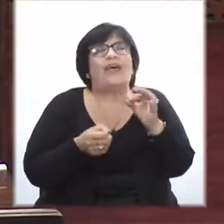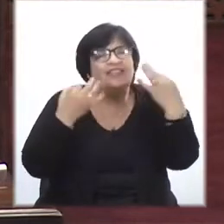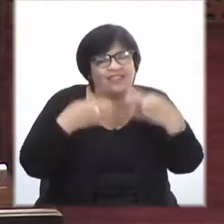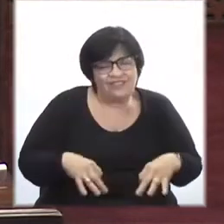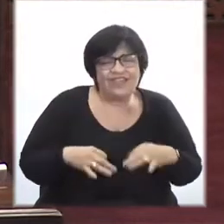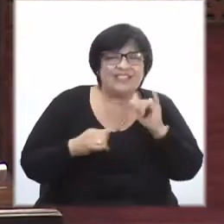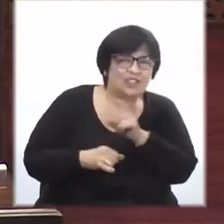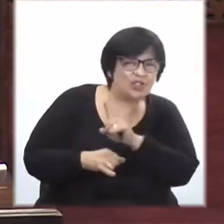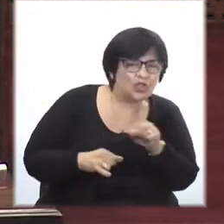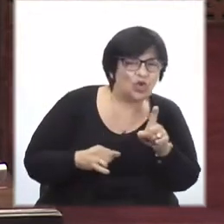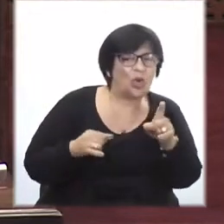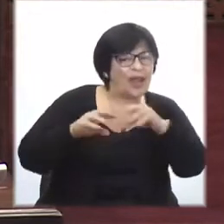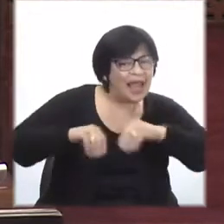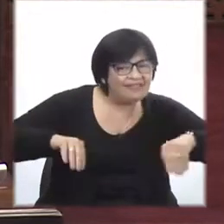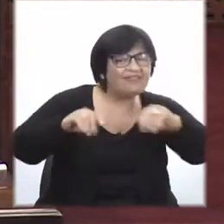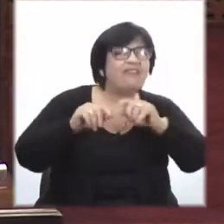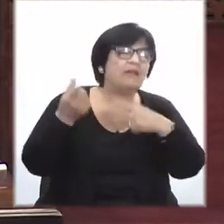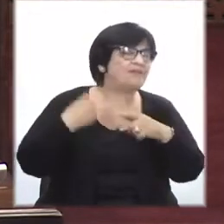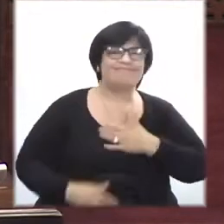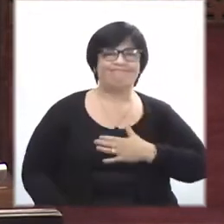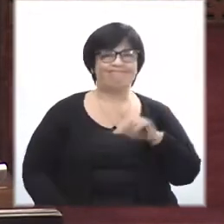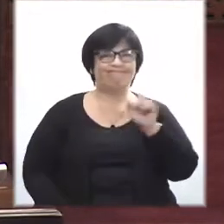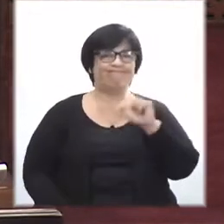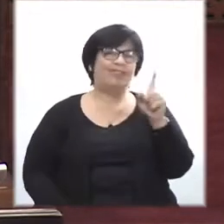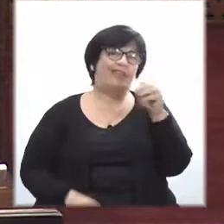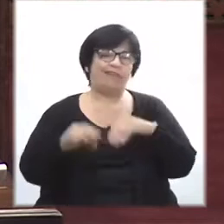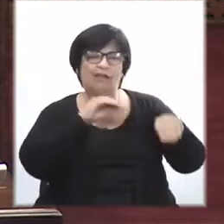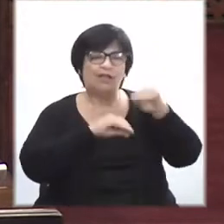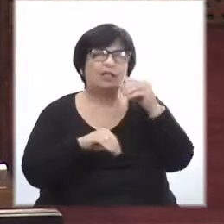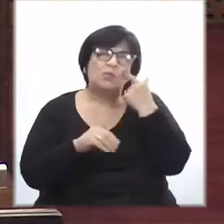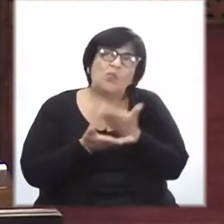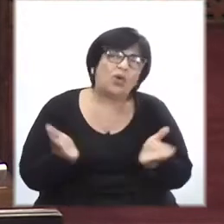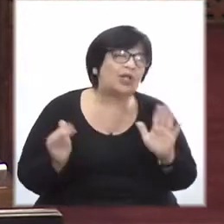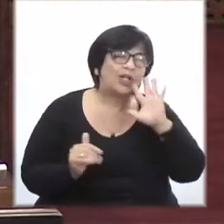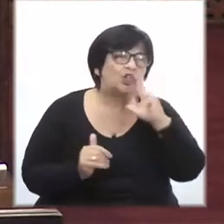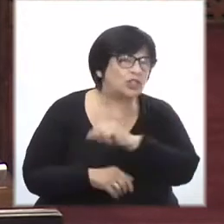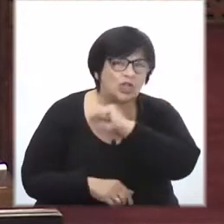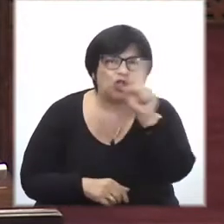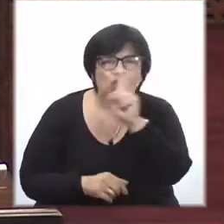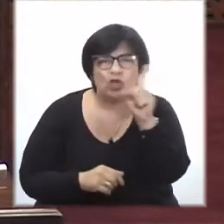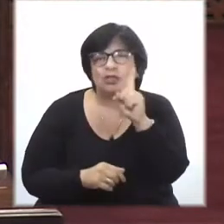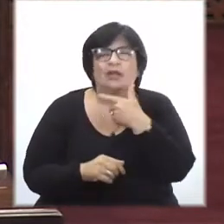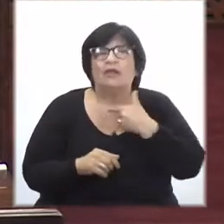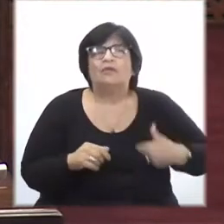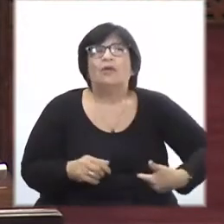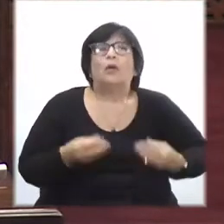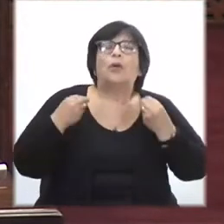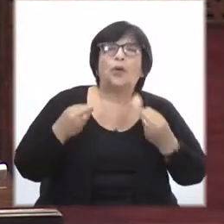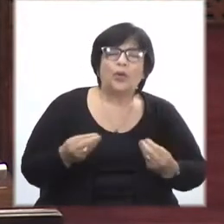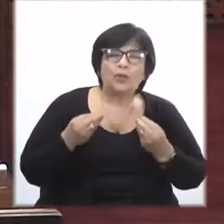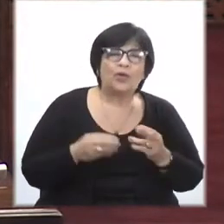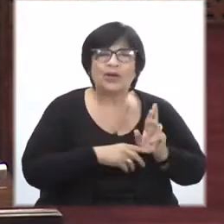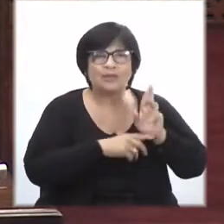no compartimos, las que en el caso pretextan el desconocimiento de un pronunciamiento de un poder del Estado que